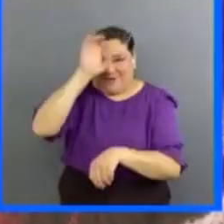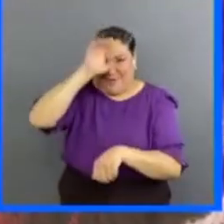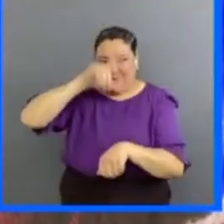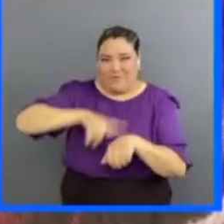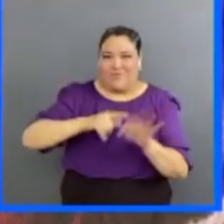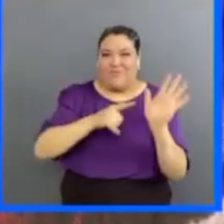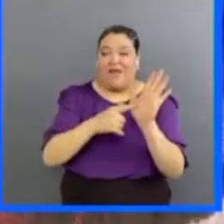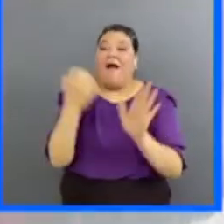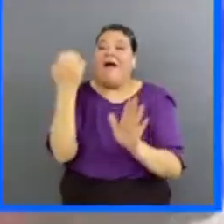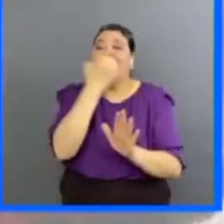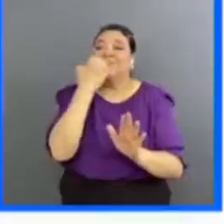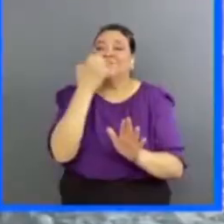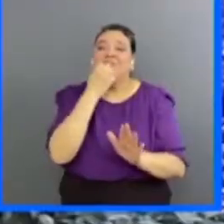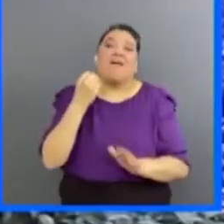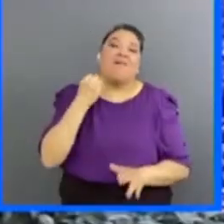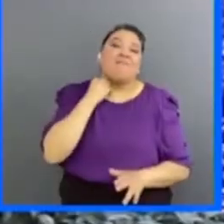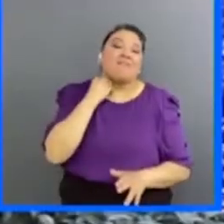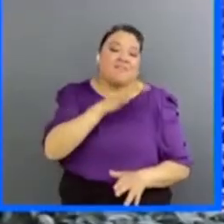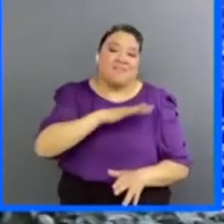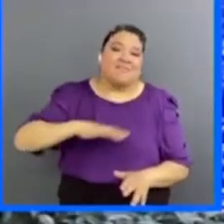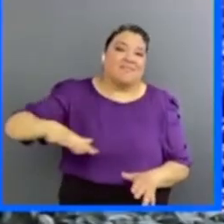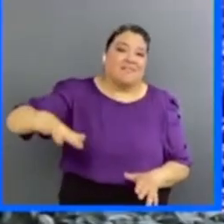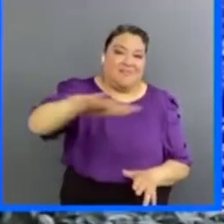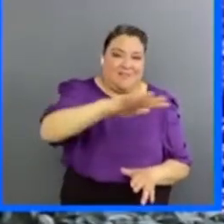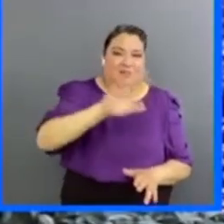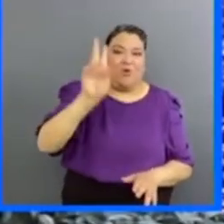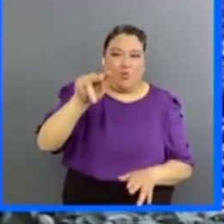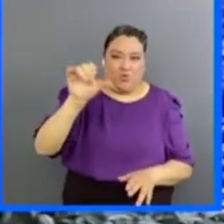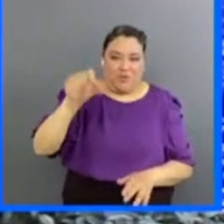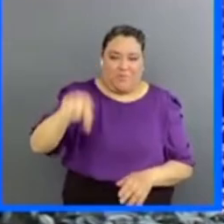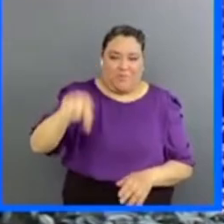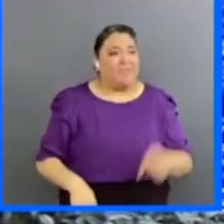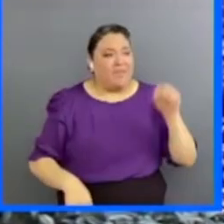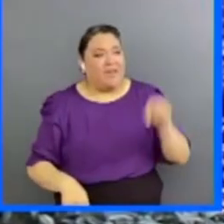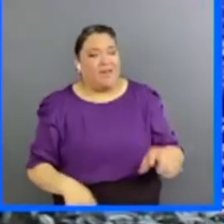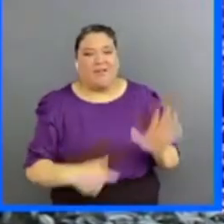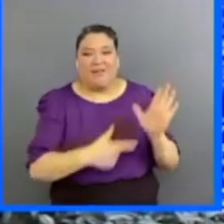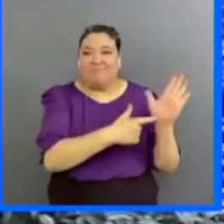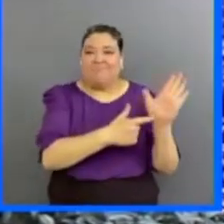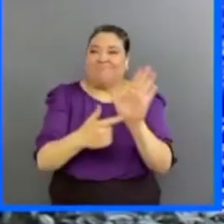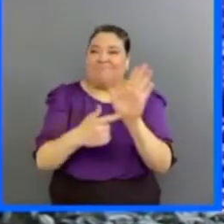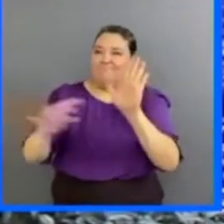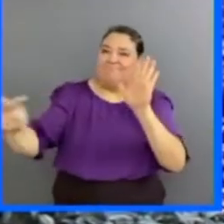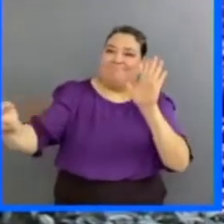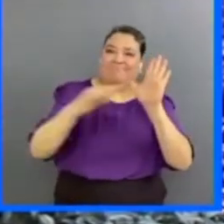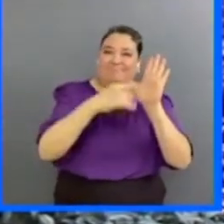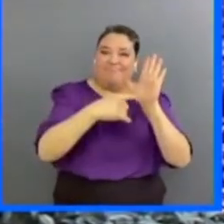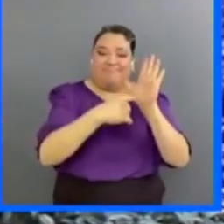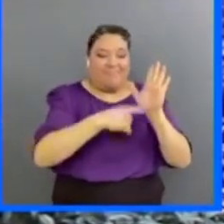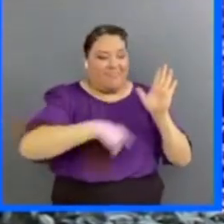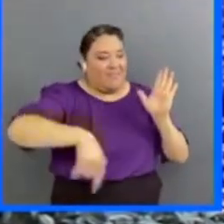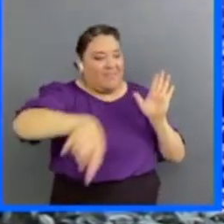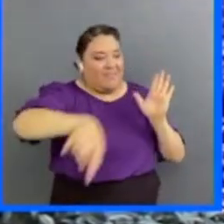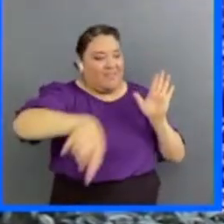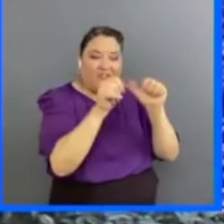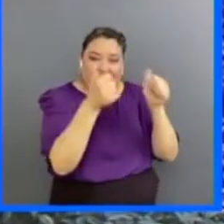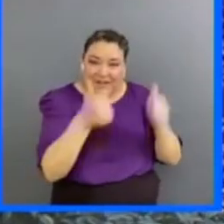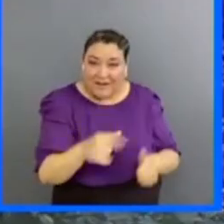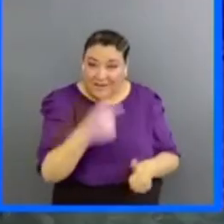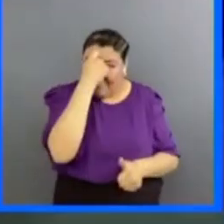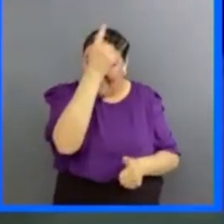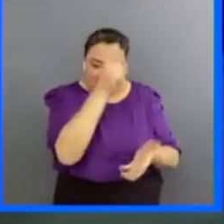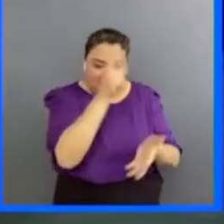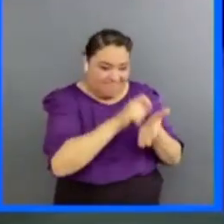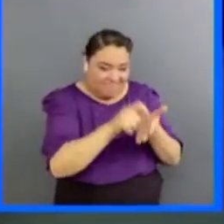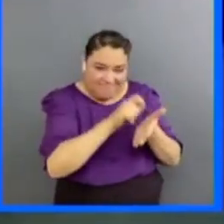Facultad de Derecho de la UNAM. El objetivo es visibilizar el trabajo de nuestros artesanos, de los autores. Como ustedes pueden